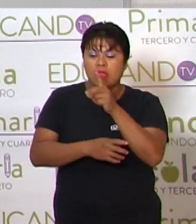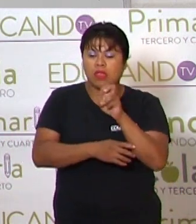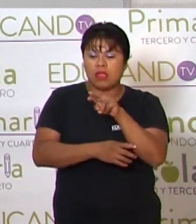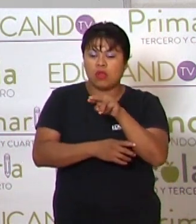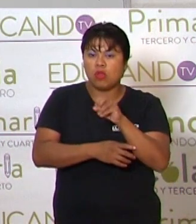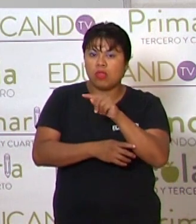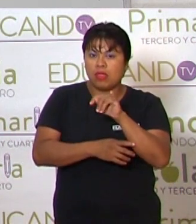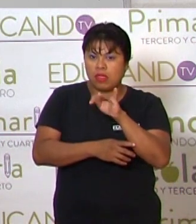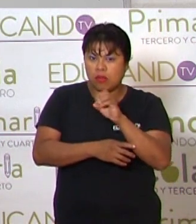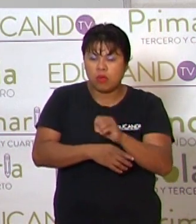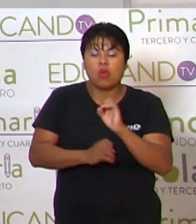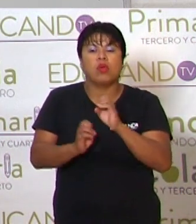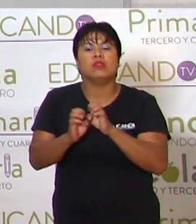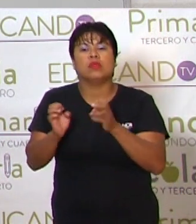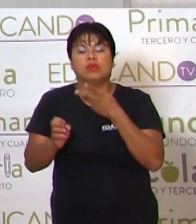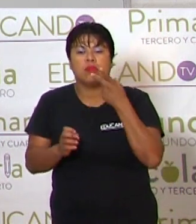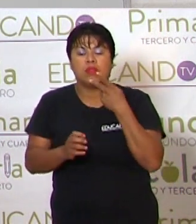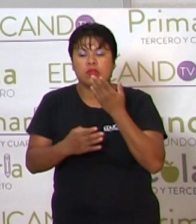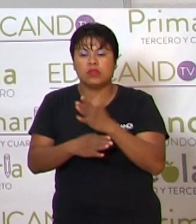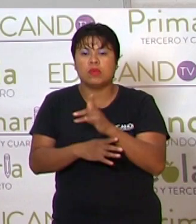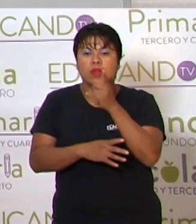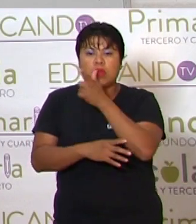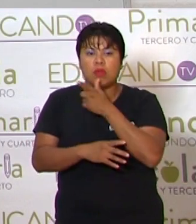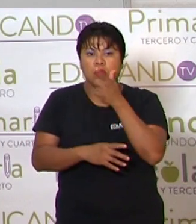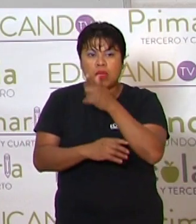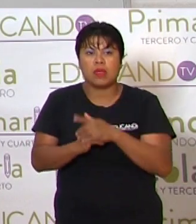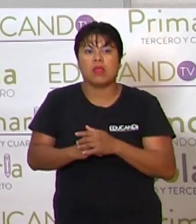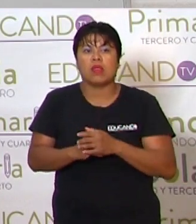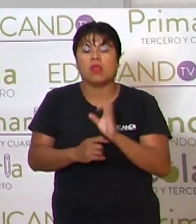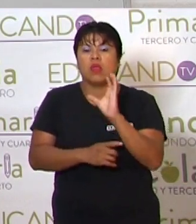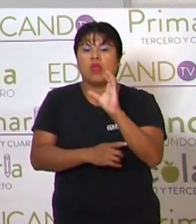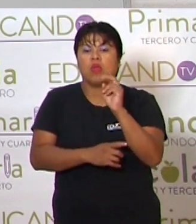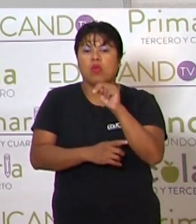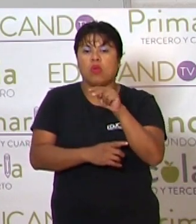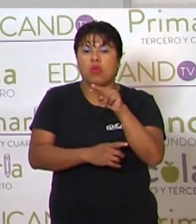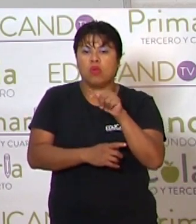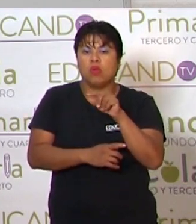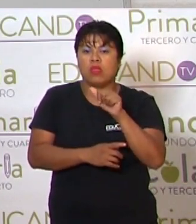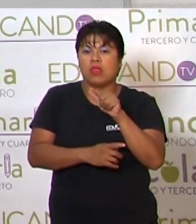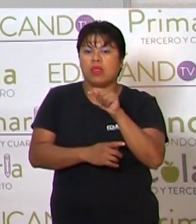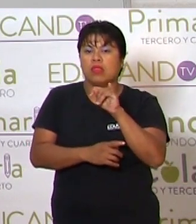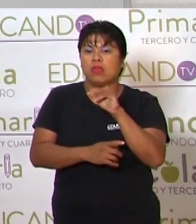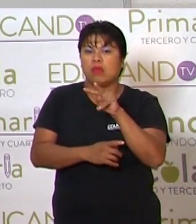denotativo o si estamos hablando de un lenguaje connotativo, ¿de acuerdo?